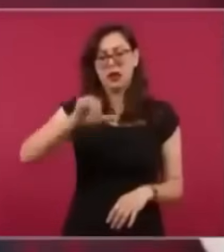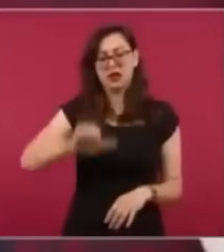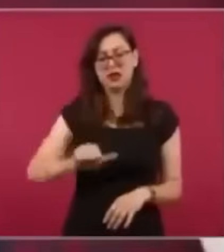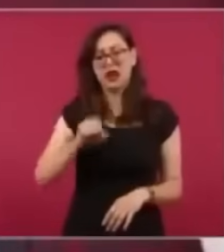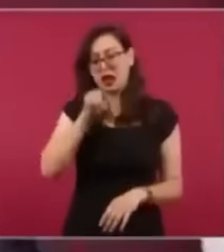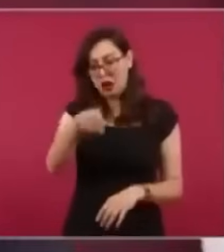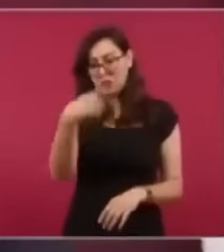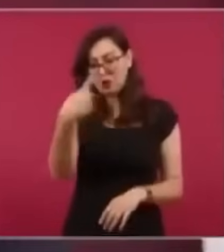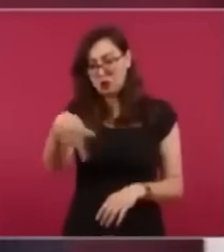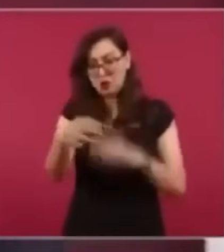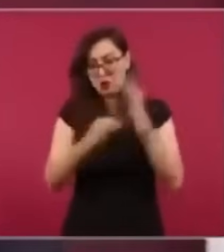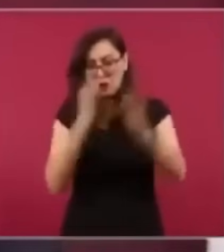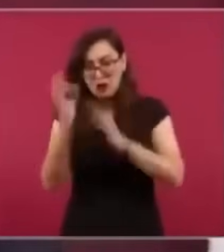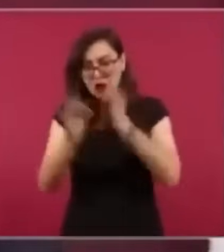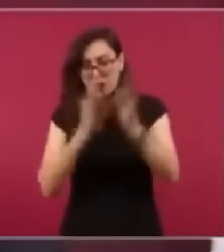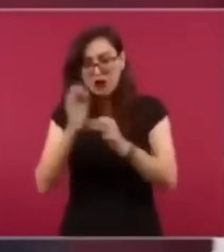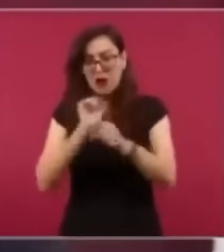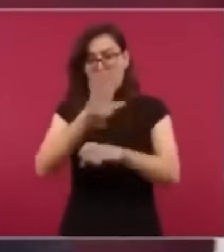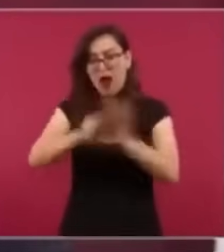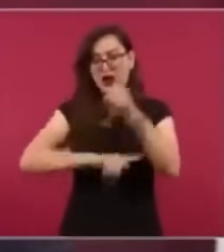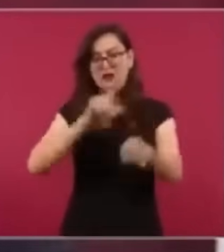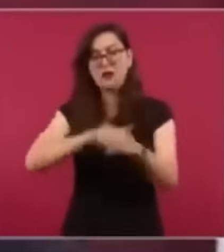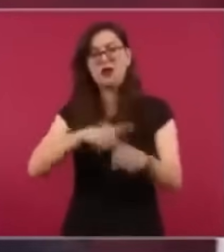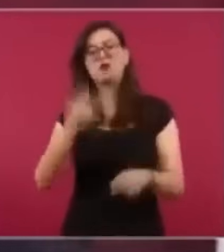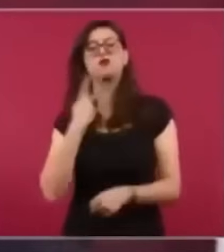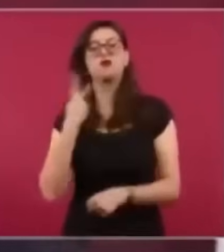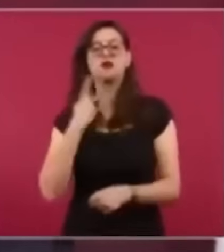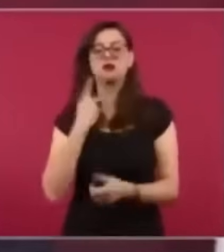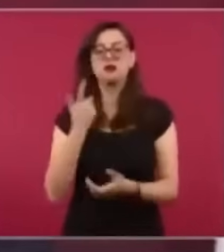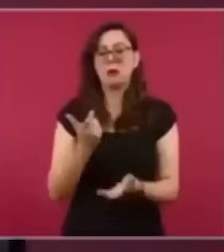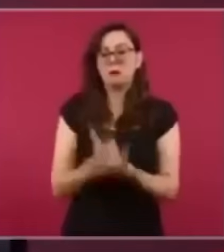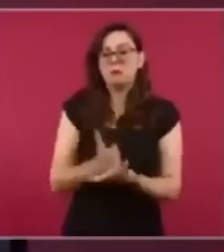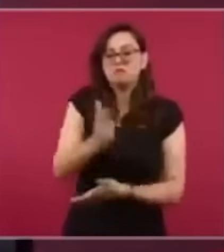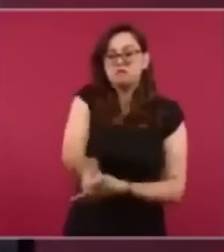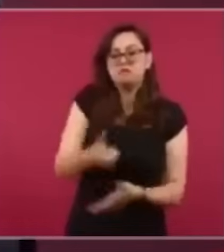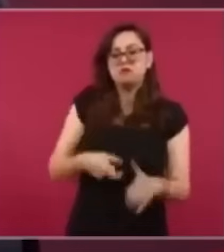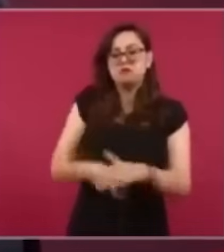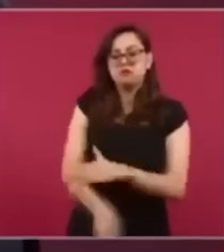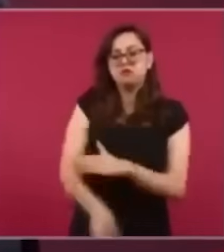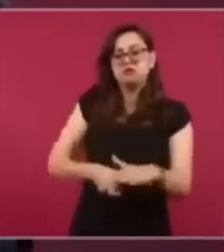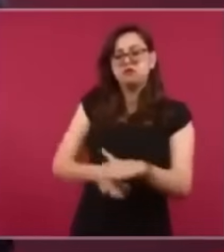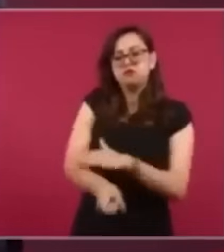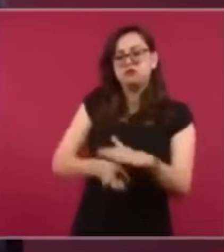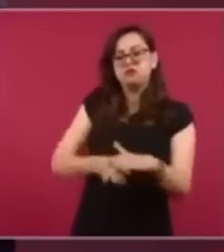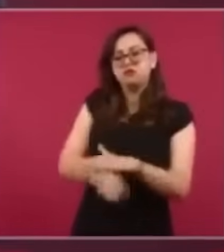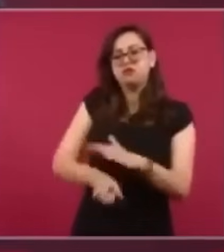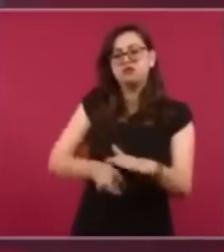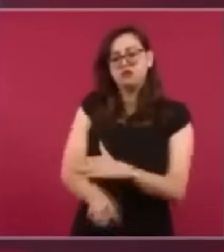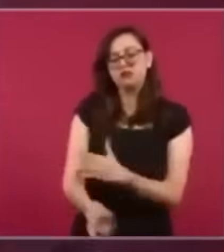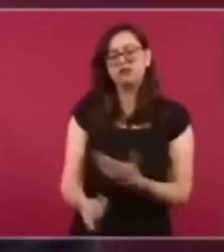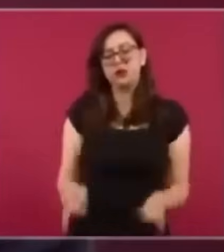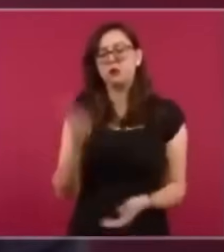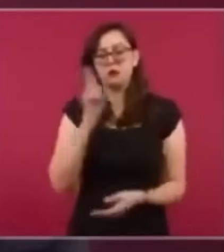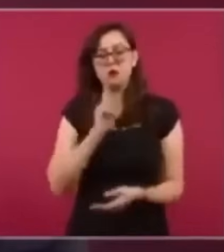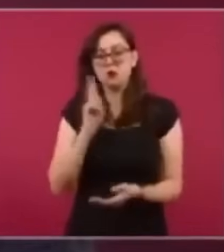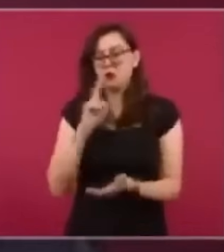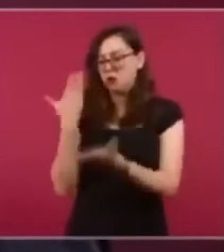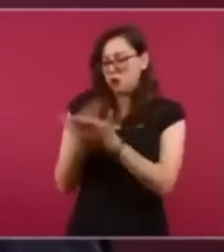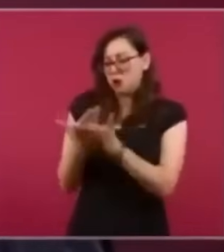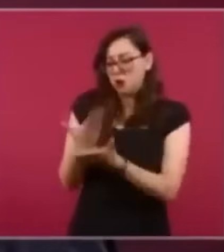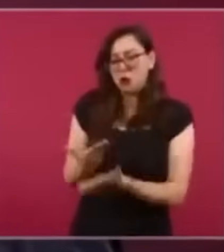y se lo puedo probar. Entonces, están siempre en contra de